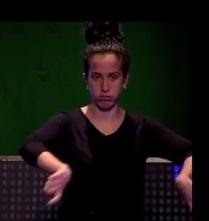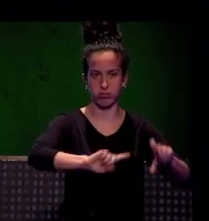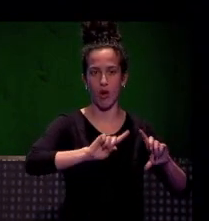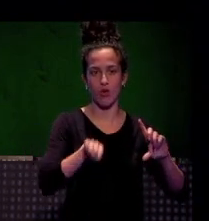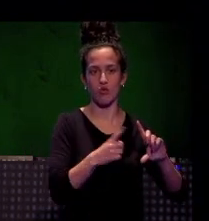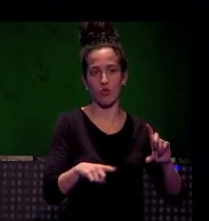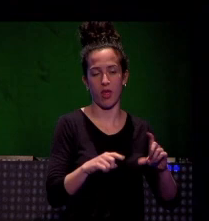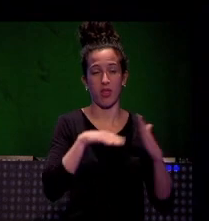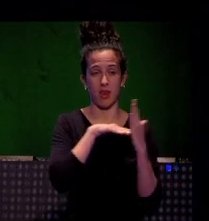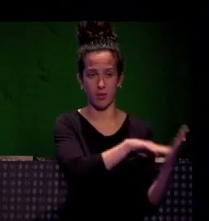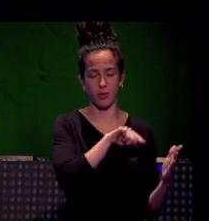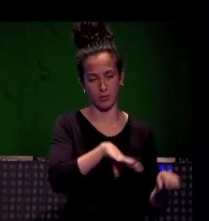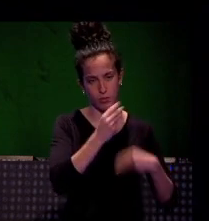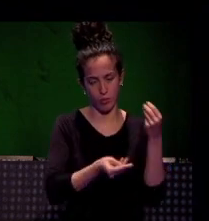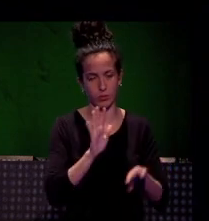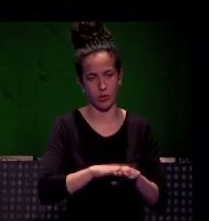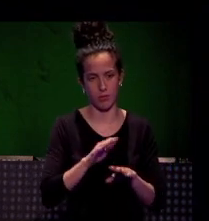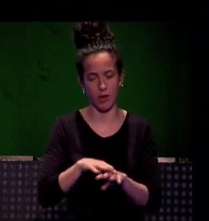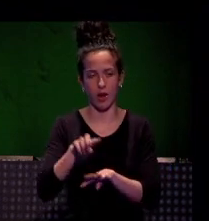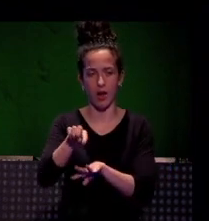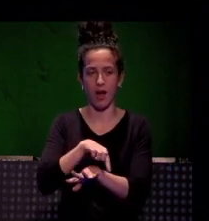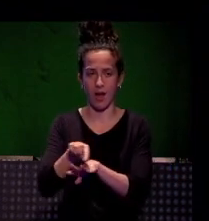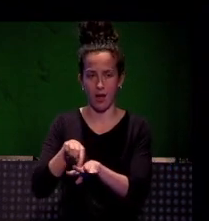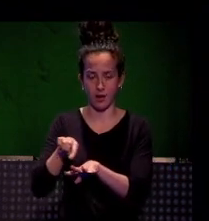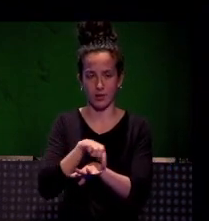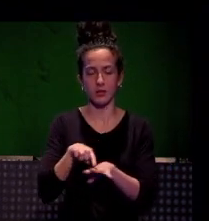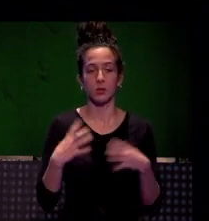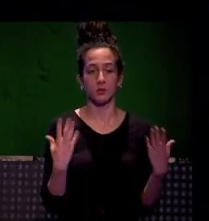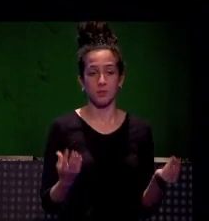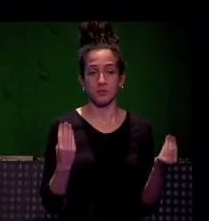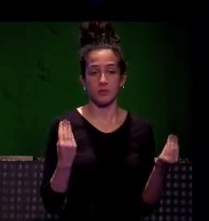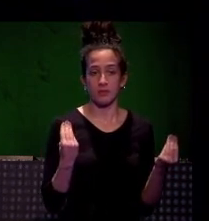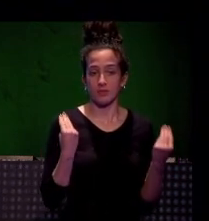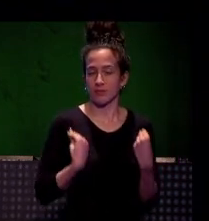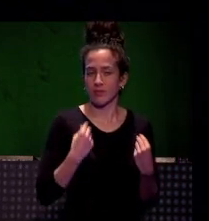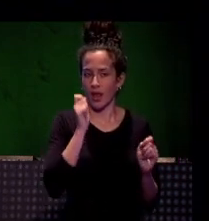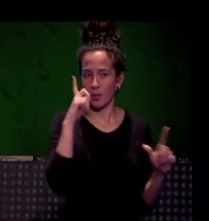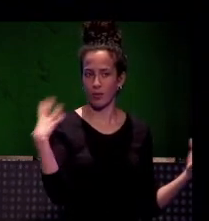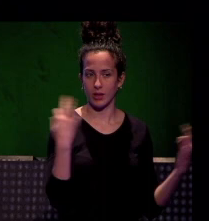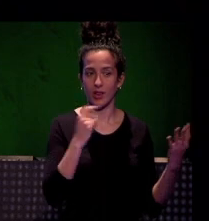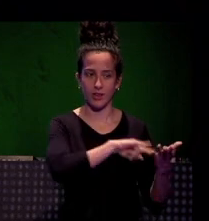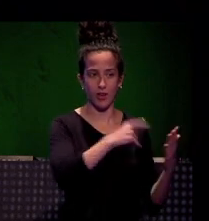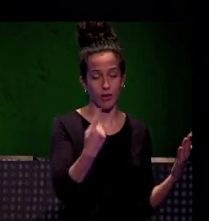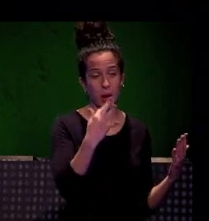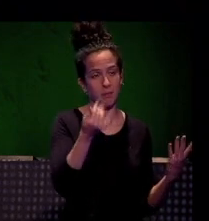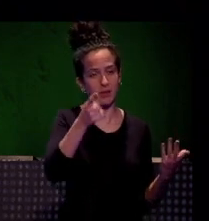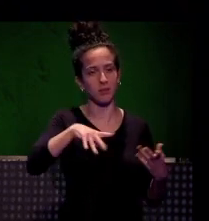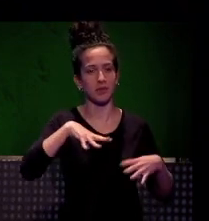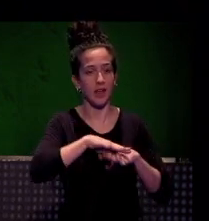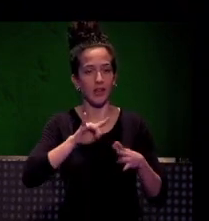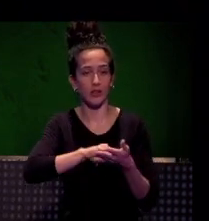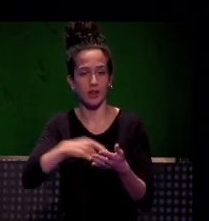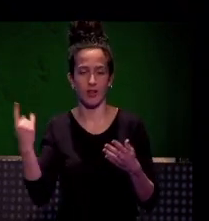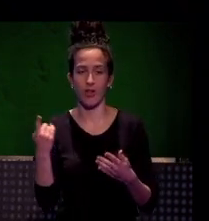manera vemos cómo la tecnología y los tejidos y los tejidos tecnológicos son al mismo tiempo